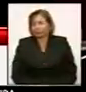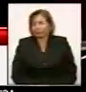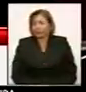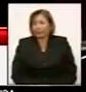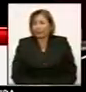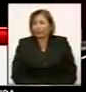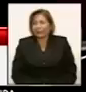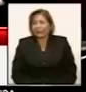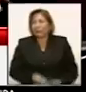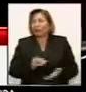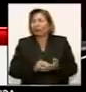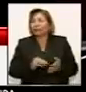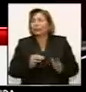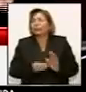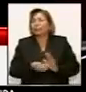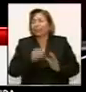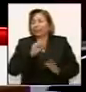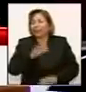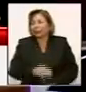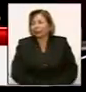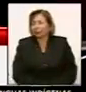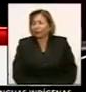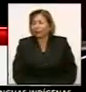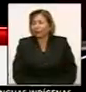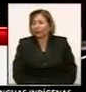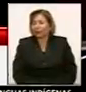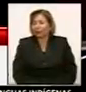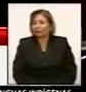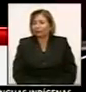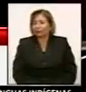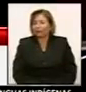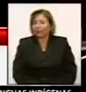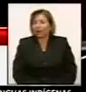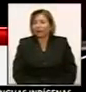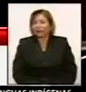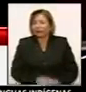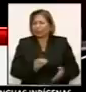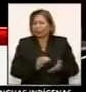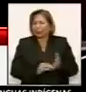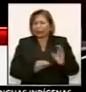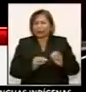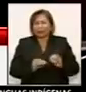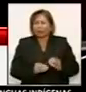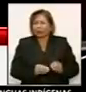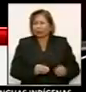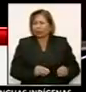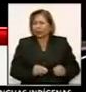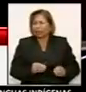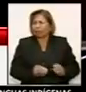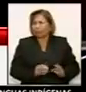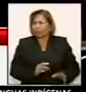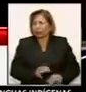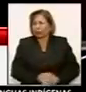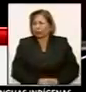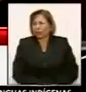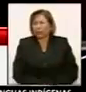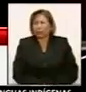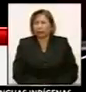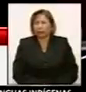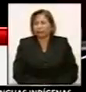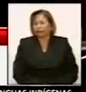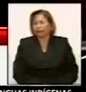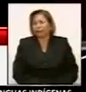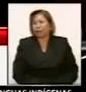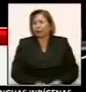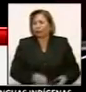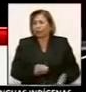había vendido o no vendido Olmos. En la misma comisión está grabado. Ese es el problema que hemos tenido. Y el 003 lo único que ha sido facilidades y tiempo para que todo el mundo sacara